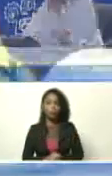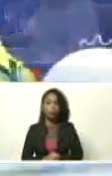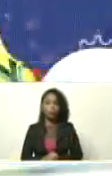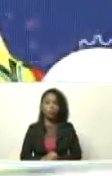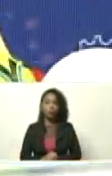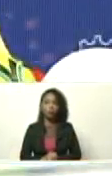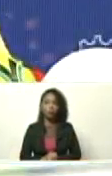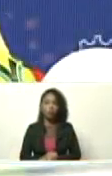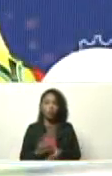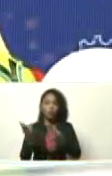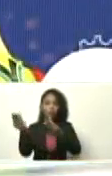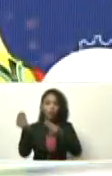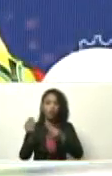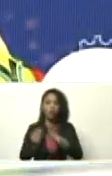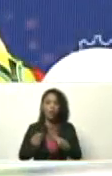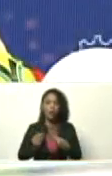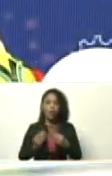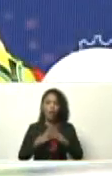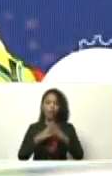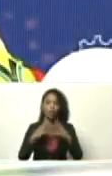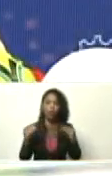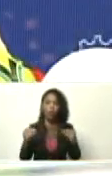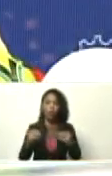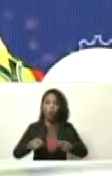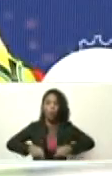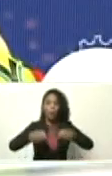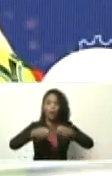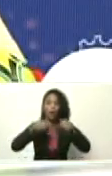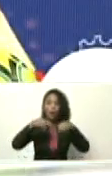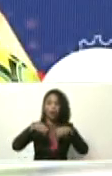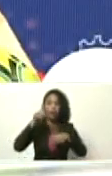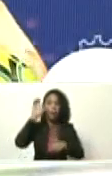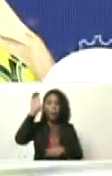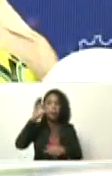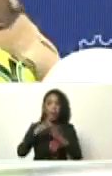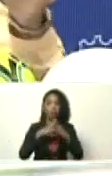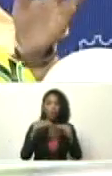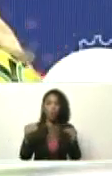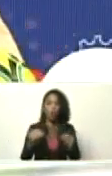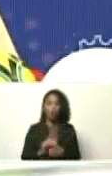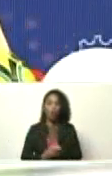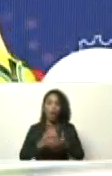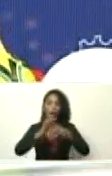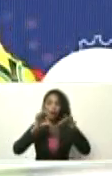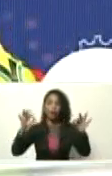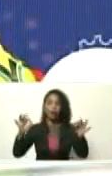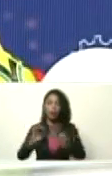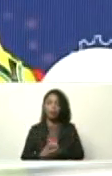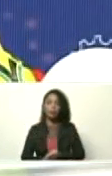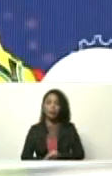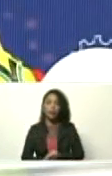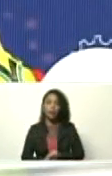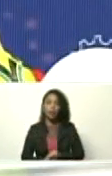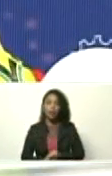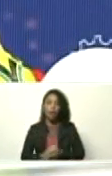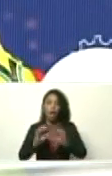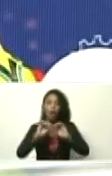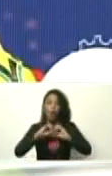nos concedan en todos los supermercados del país, todas las cadenas de